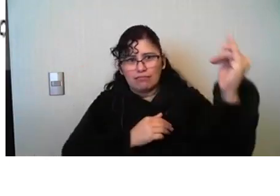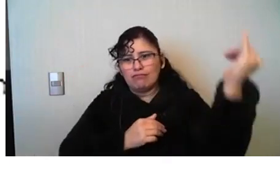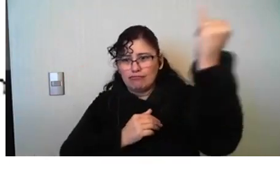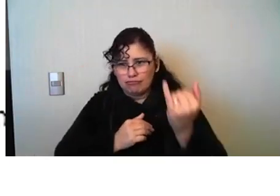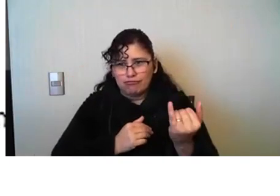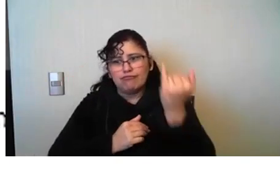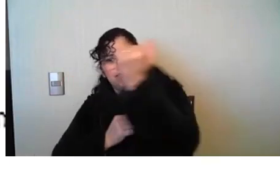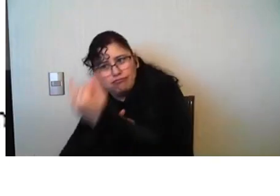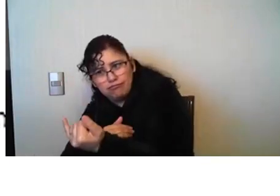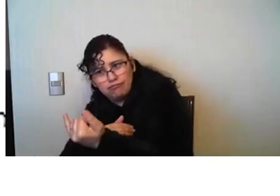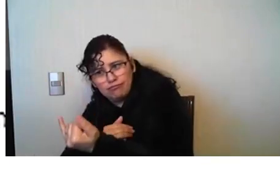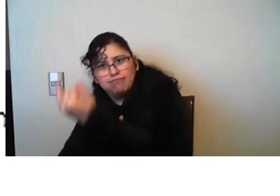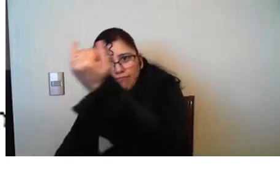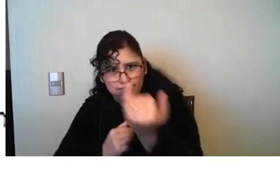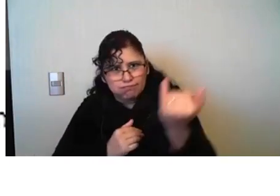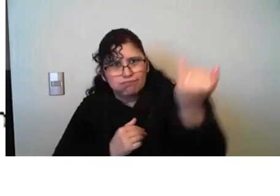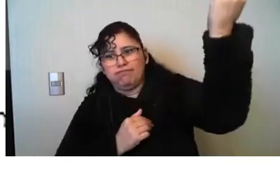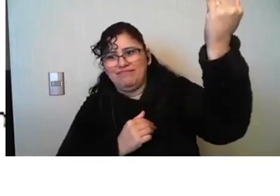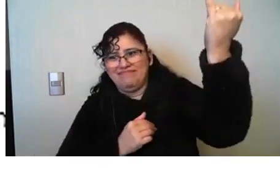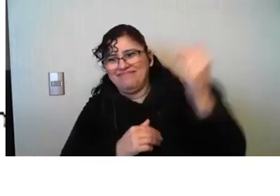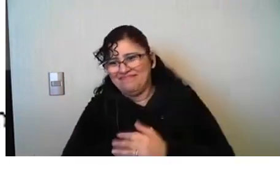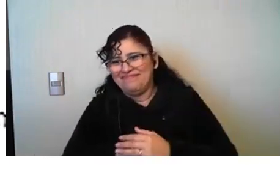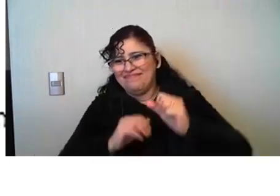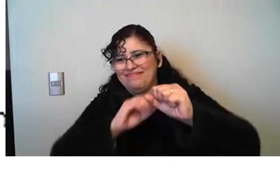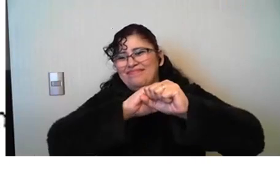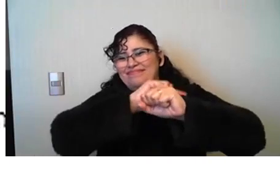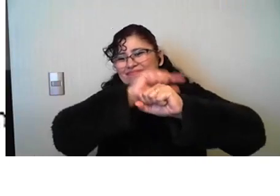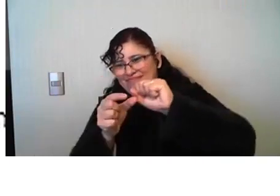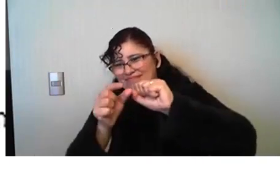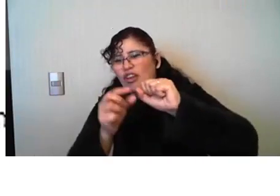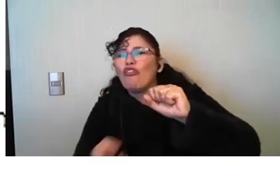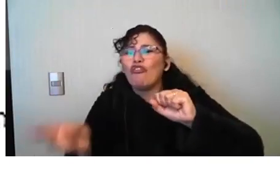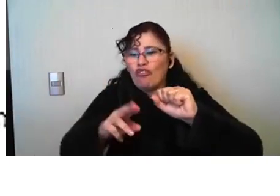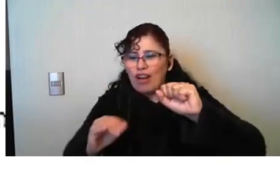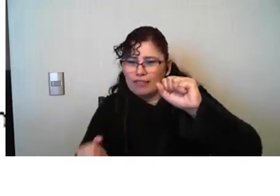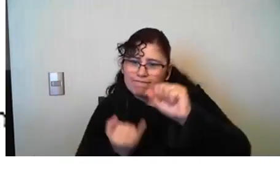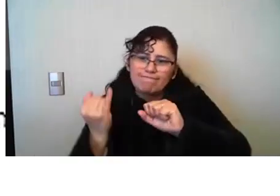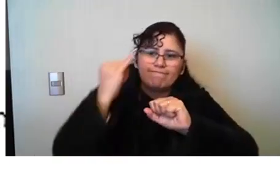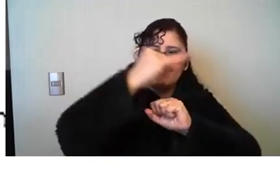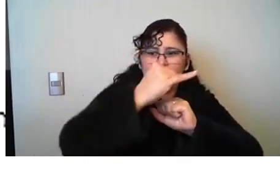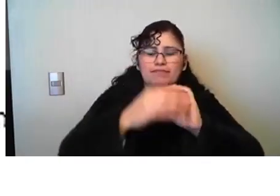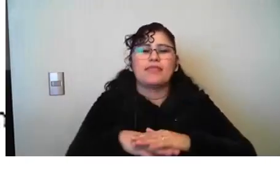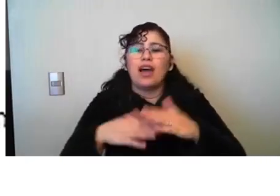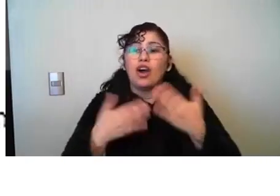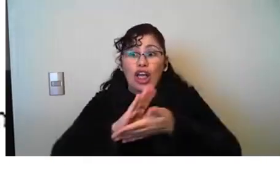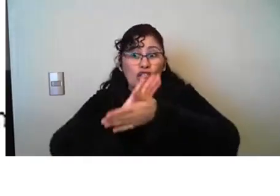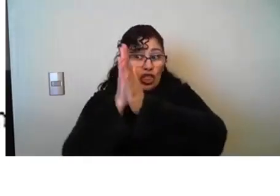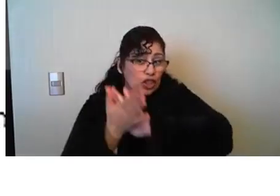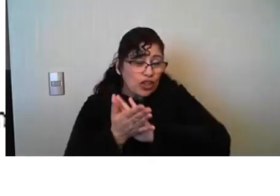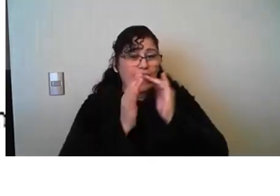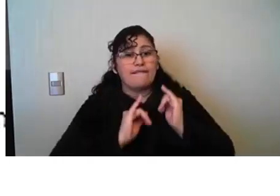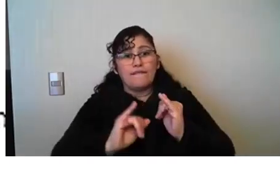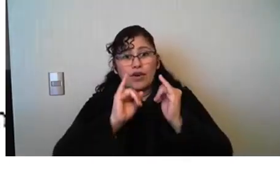para llegar a la corteza cerebral. Ahora, aquí hay algo importante. toda la